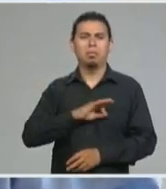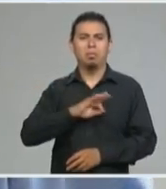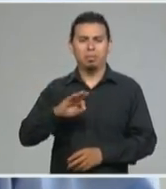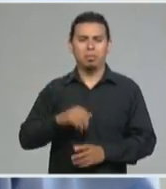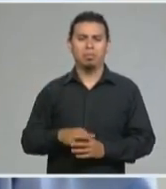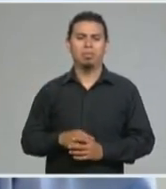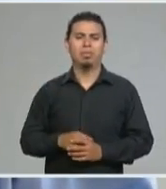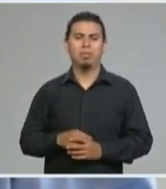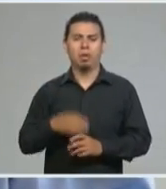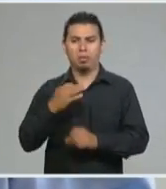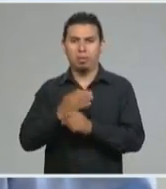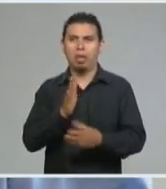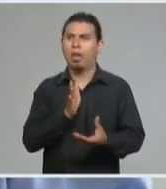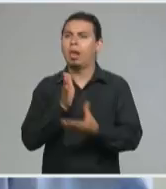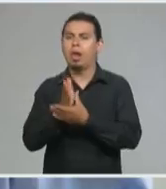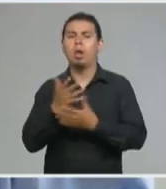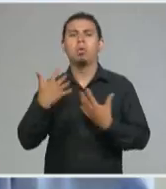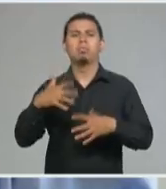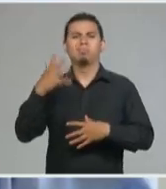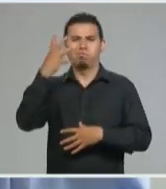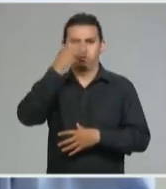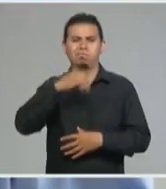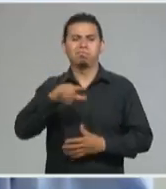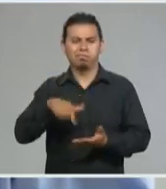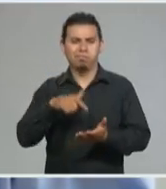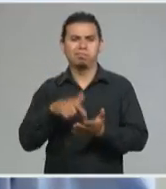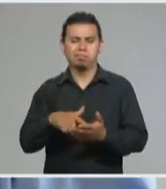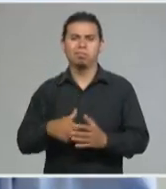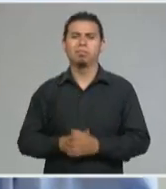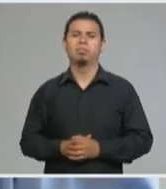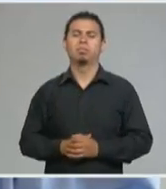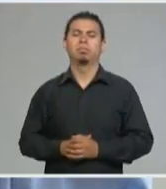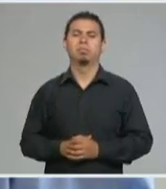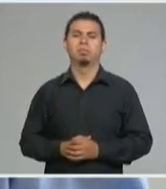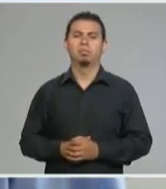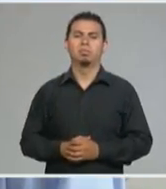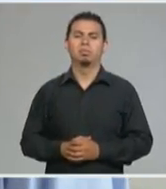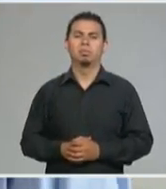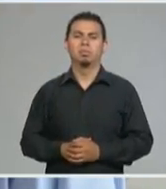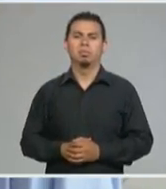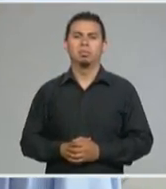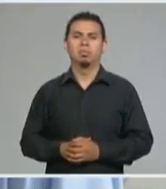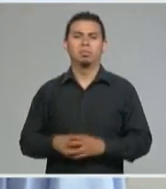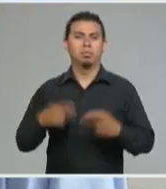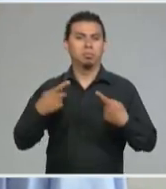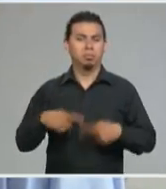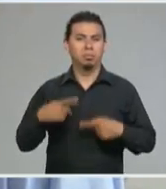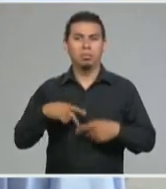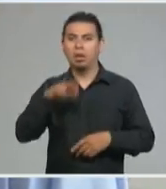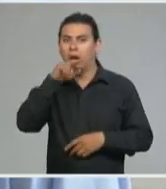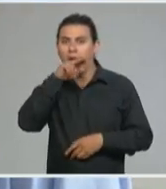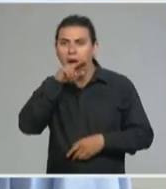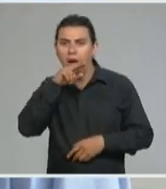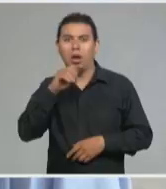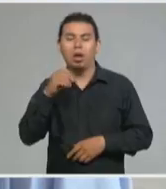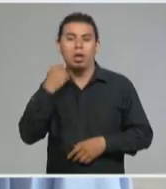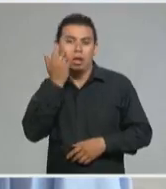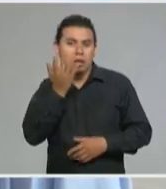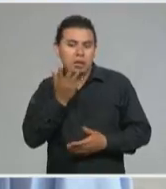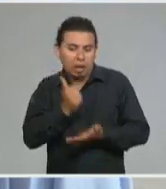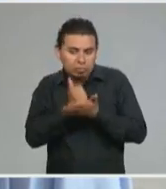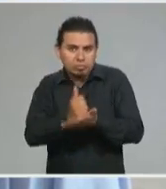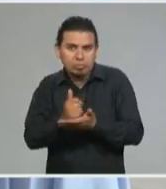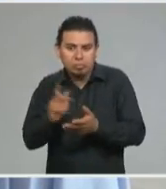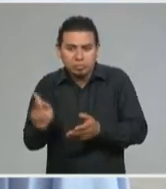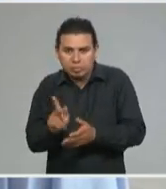escenas contemporáneas fueron modelos reales, modelos, personas que se han preocupado también y